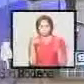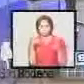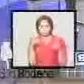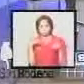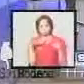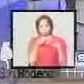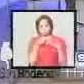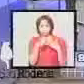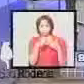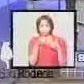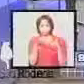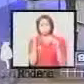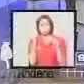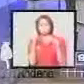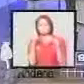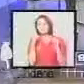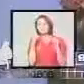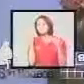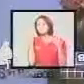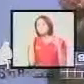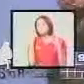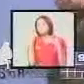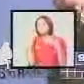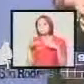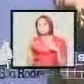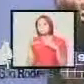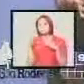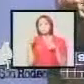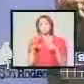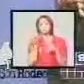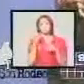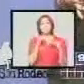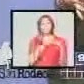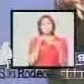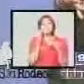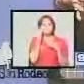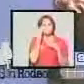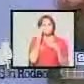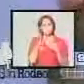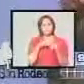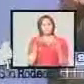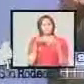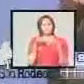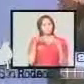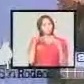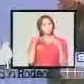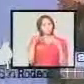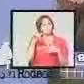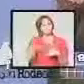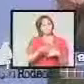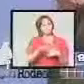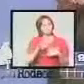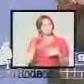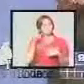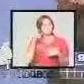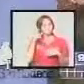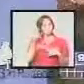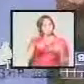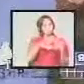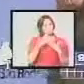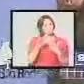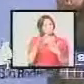para que tengan la opción de una respuesta de primera mano, pero el tema aquí es, escuchándolos a todos,